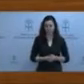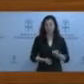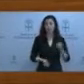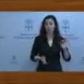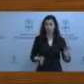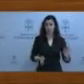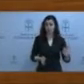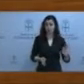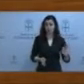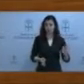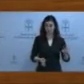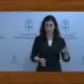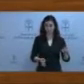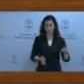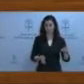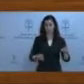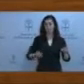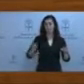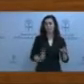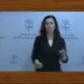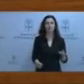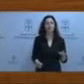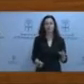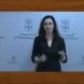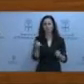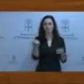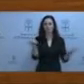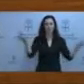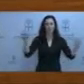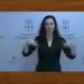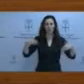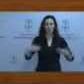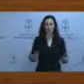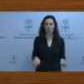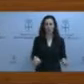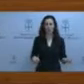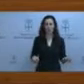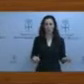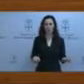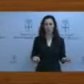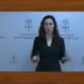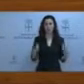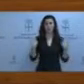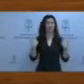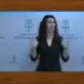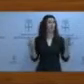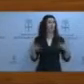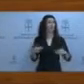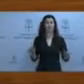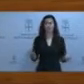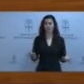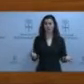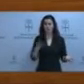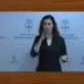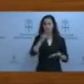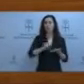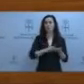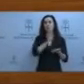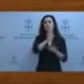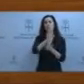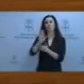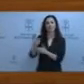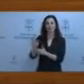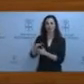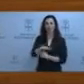ocasionado que haya una falta de profesionales en las salas que no van no se ocupan debido a que los contratos que se ofrecen en